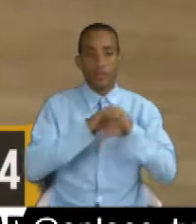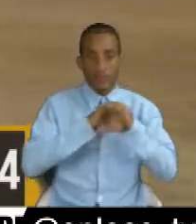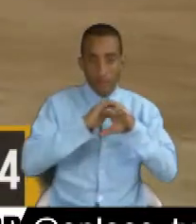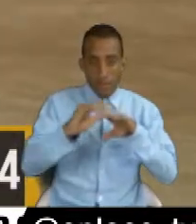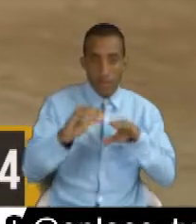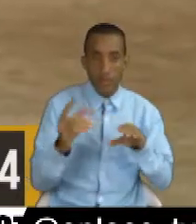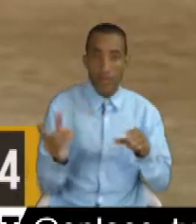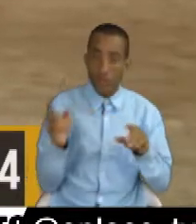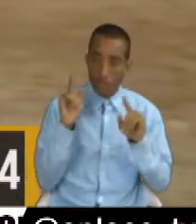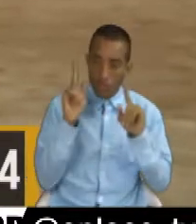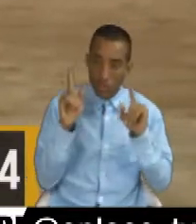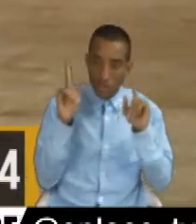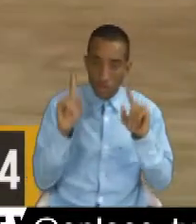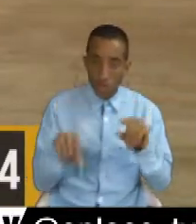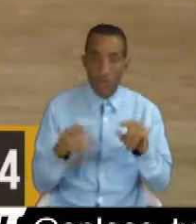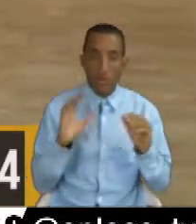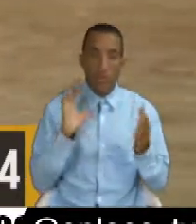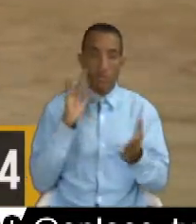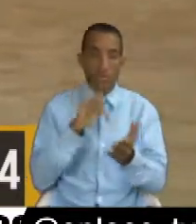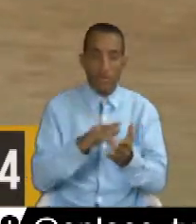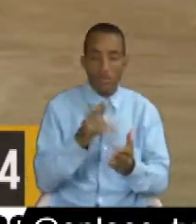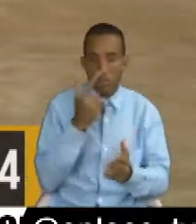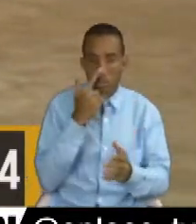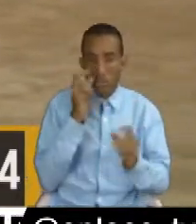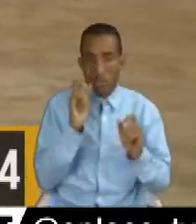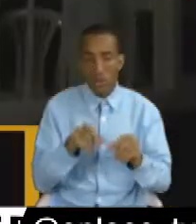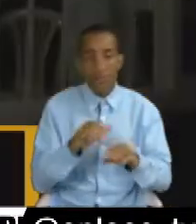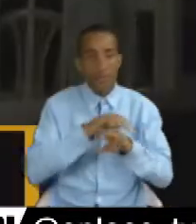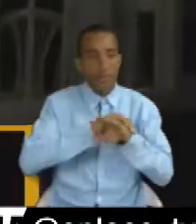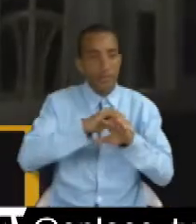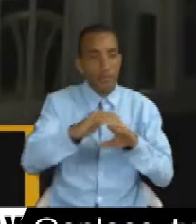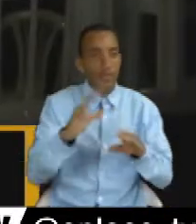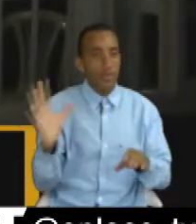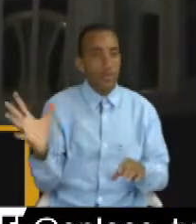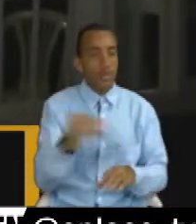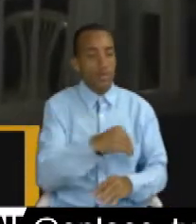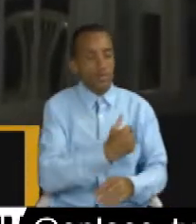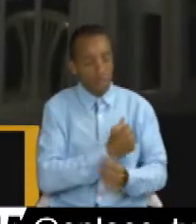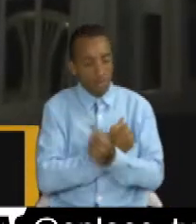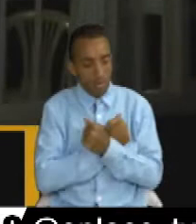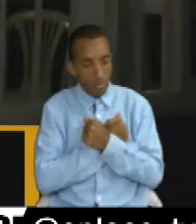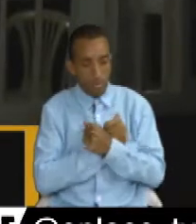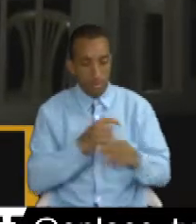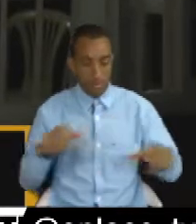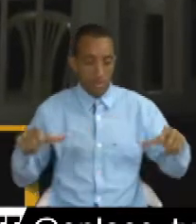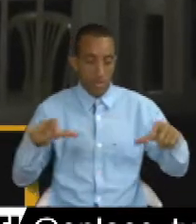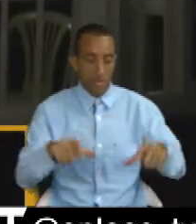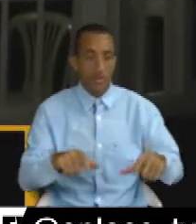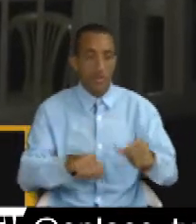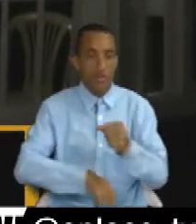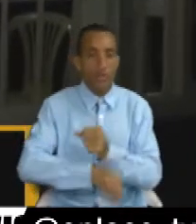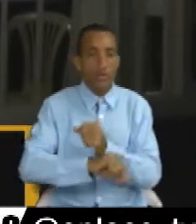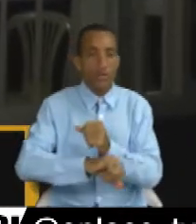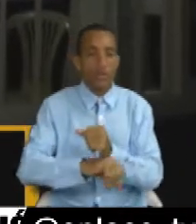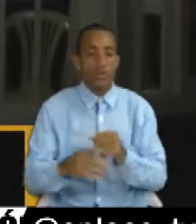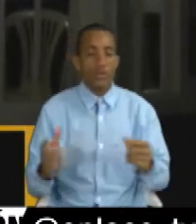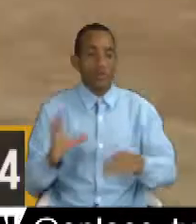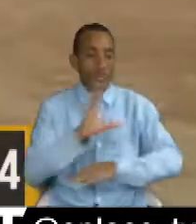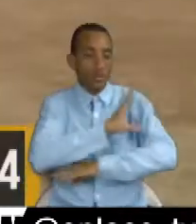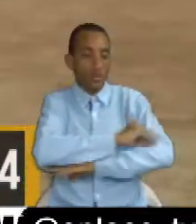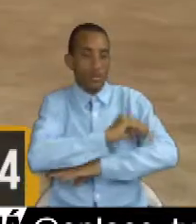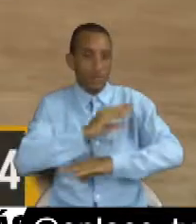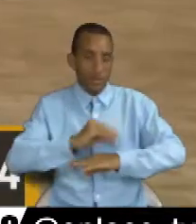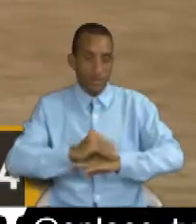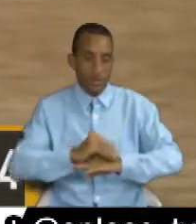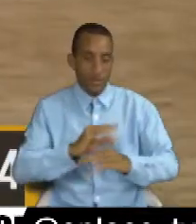haga parte de esta fiesta del minifútbol. Estamos invitando a todos los amantes del minifútbol del sector de la cancha de la Planada del Cerro, de la